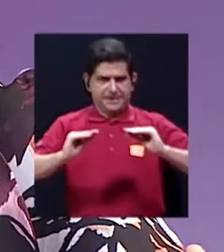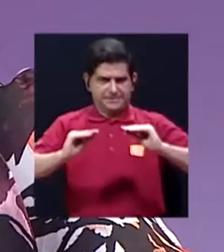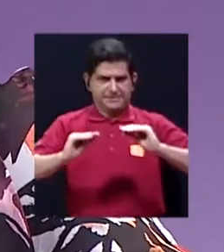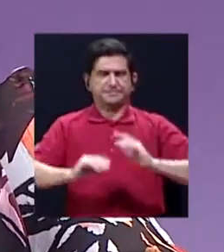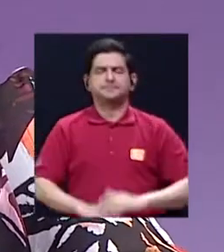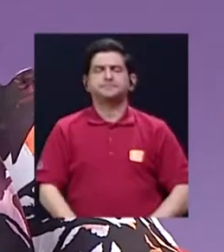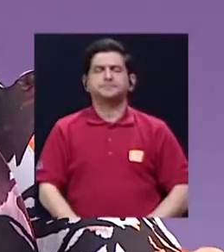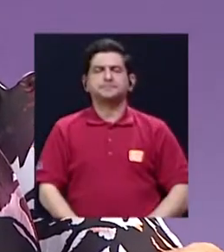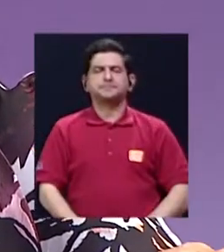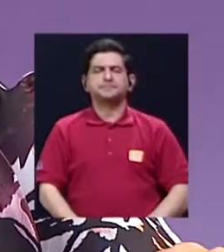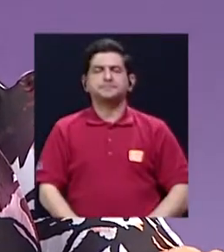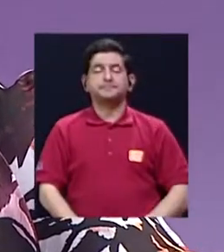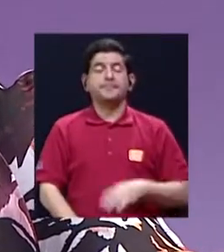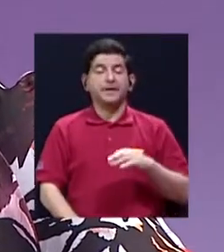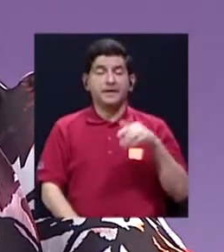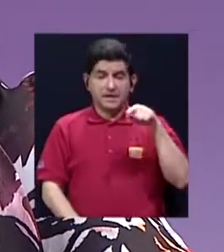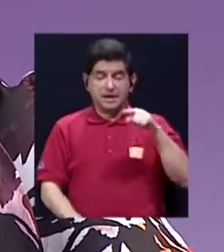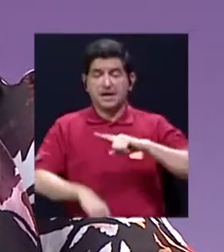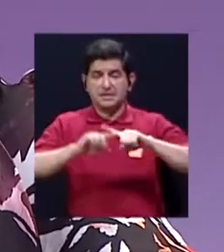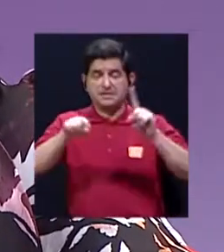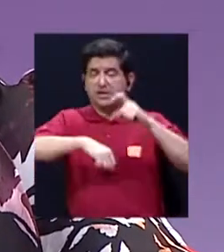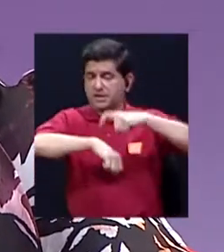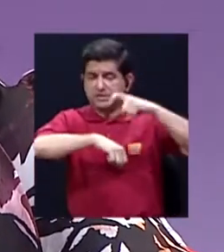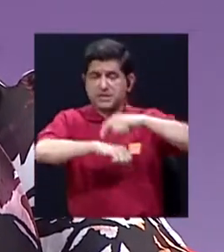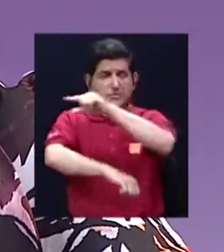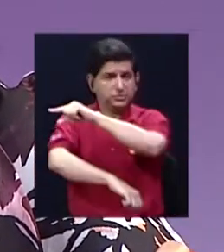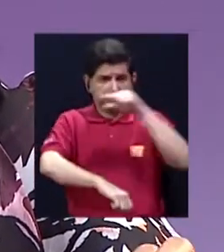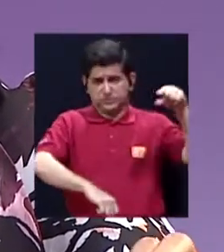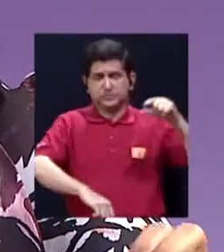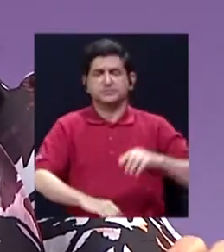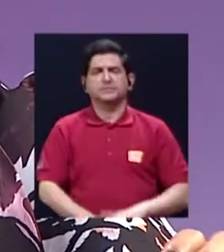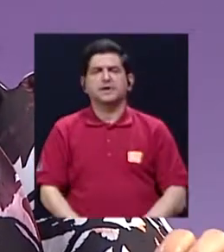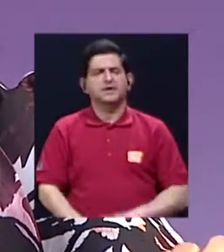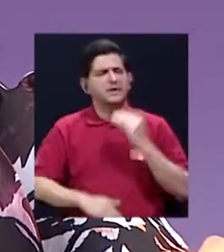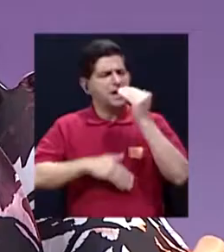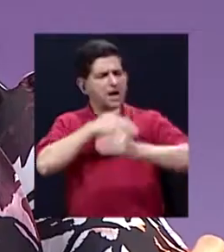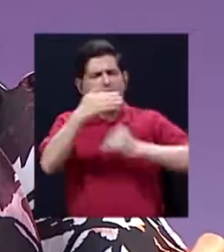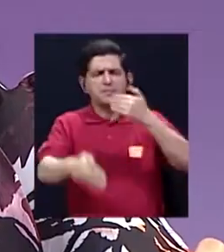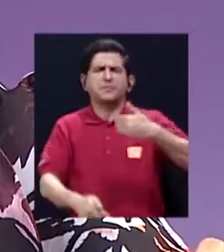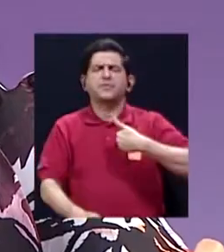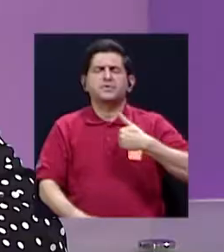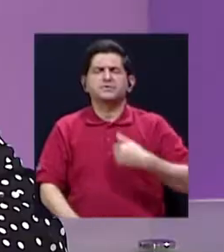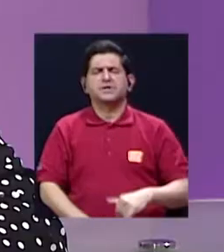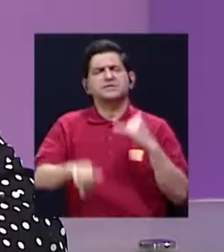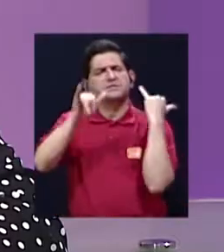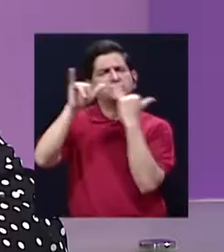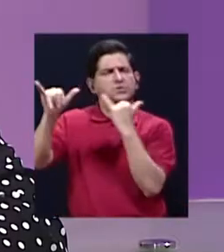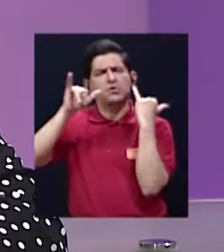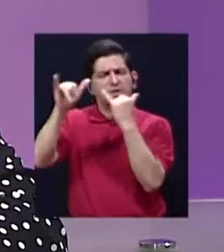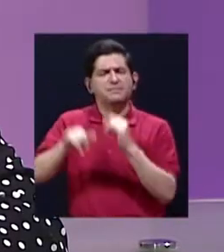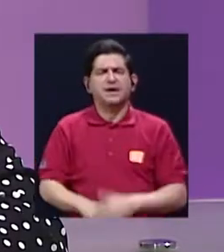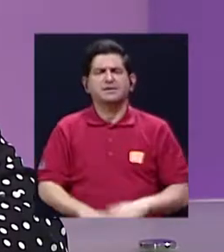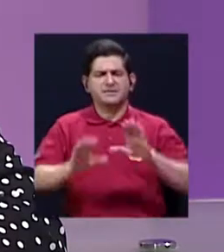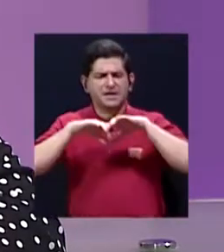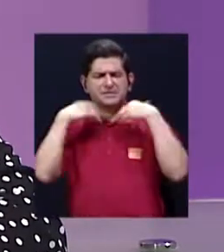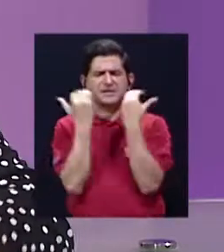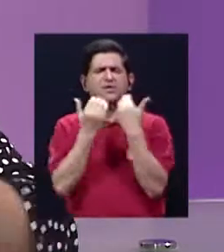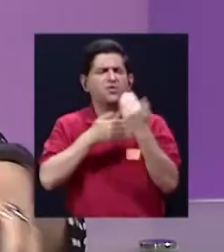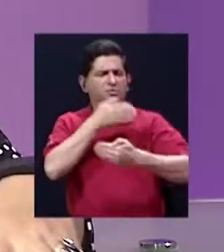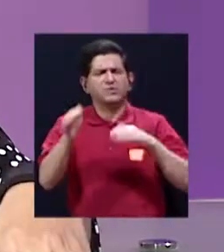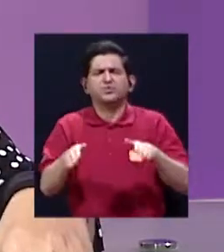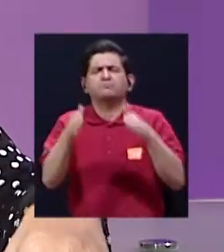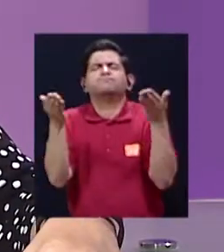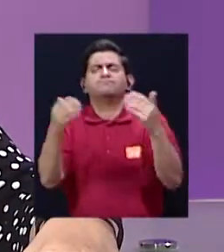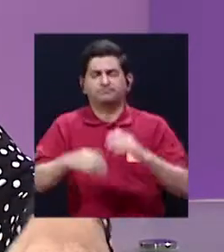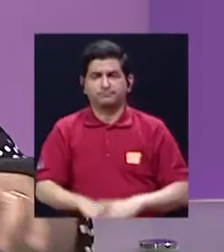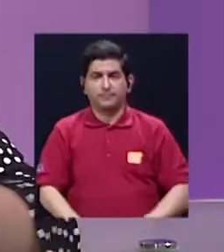y en el transcurso de la semana también. ¿Cuál es el proceso que llevarán las demandas ante la comisión? Bueno, en